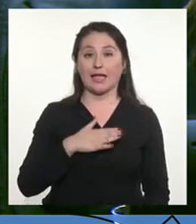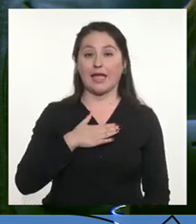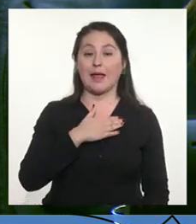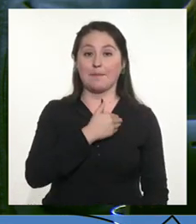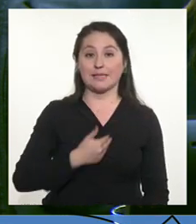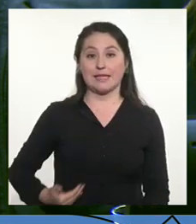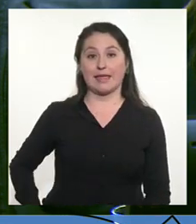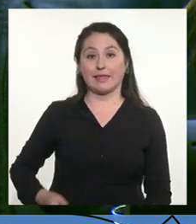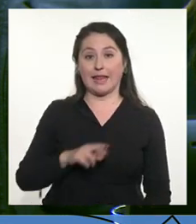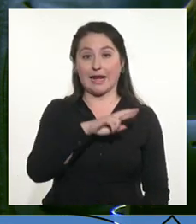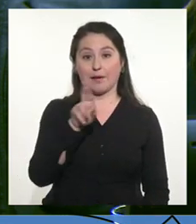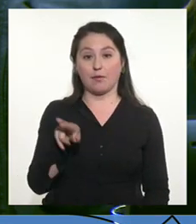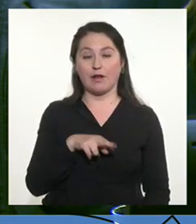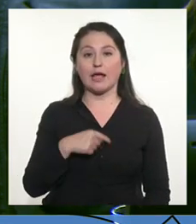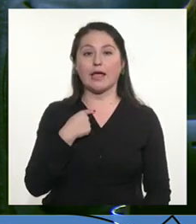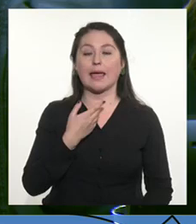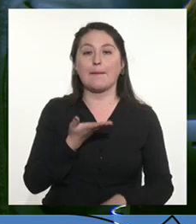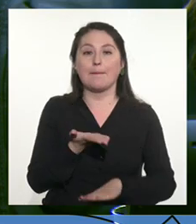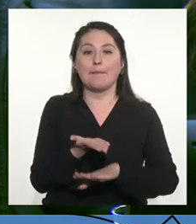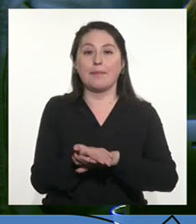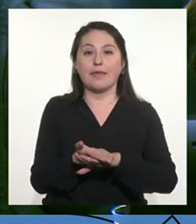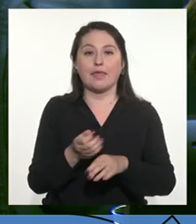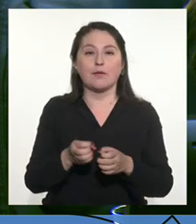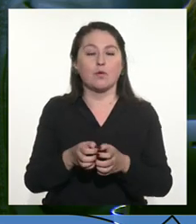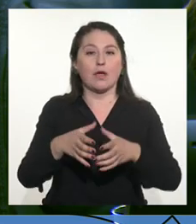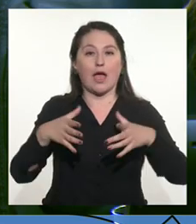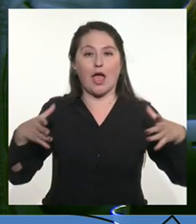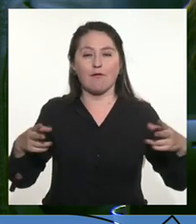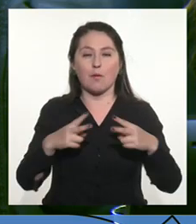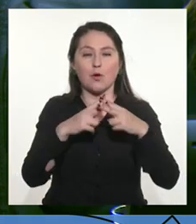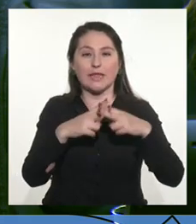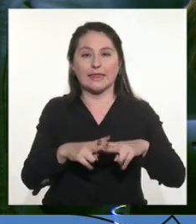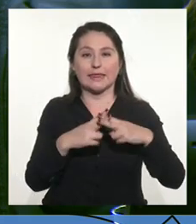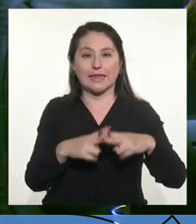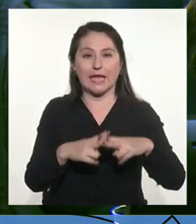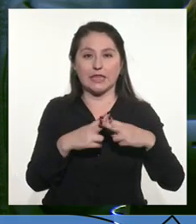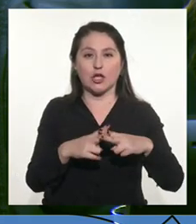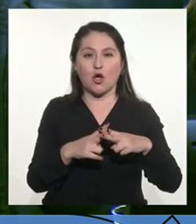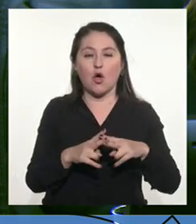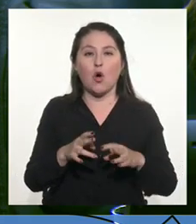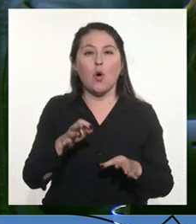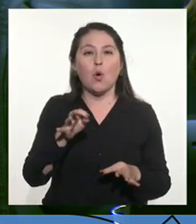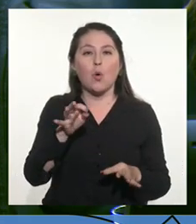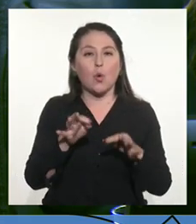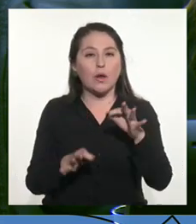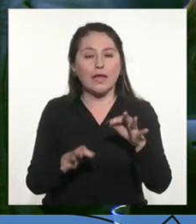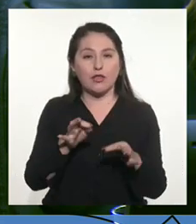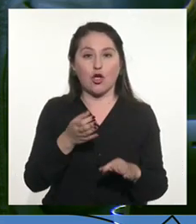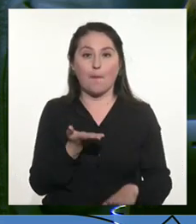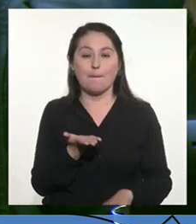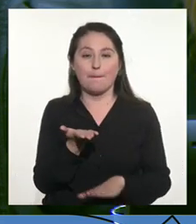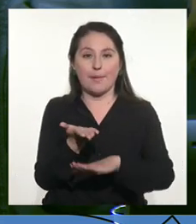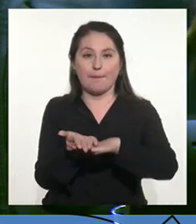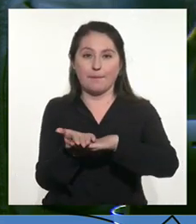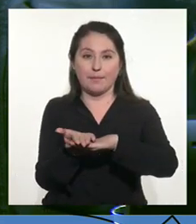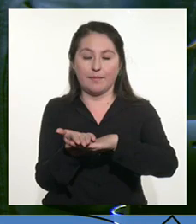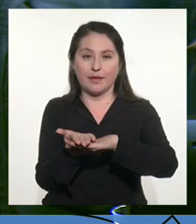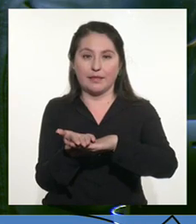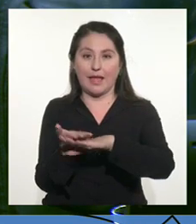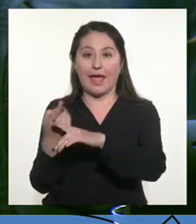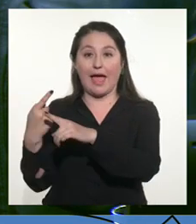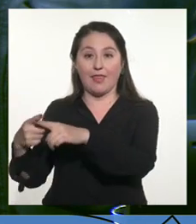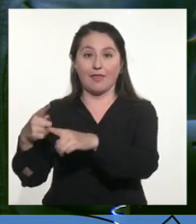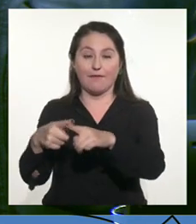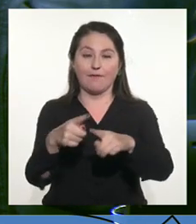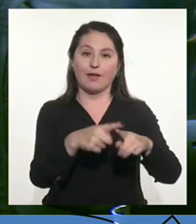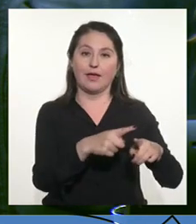un procedimiento muy amplio muy transversal muy técnico muy jurídico que va a permitir a distintas